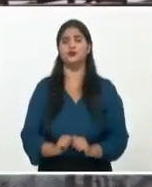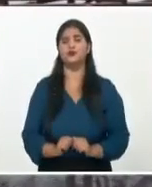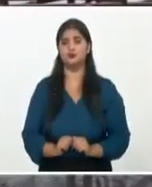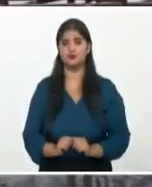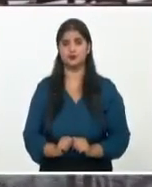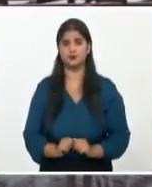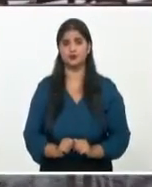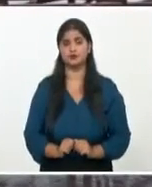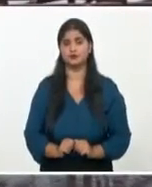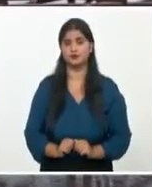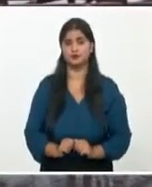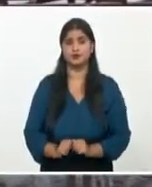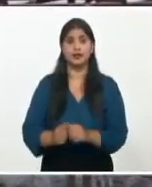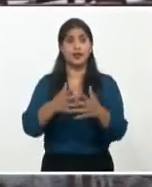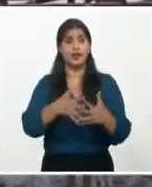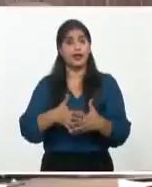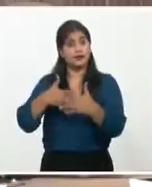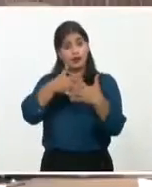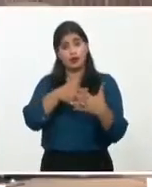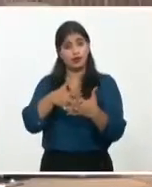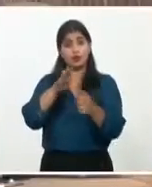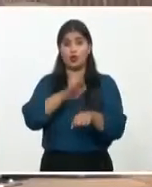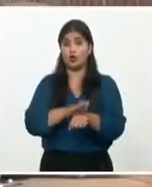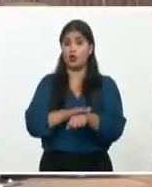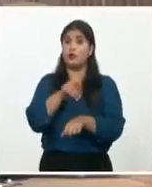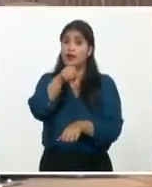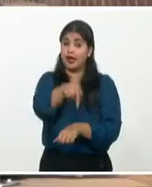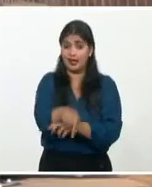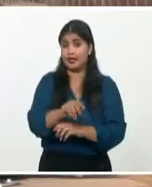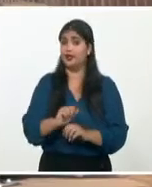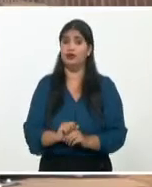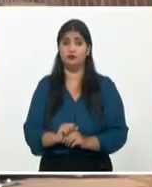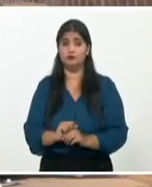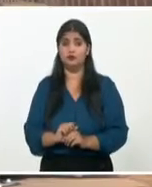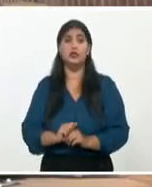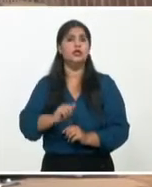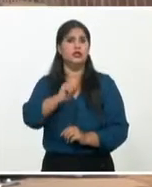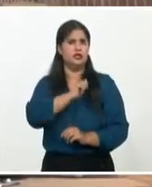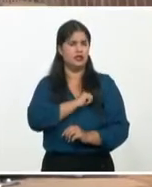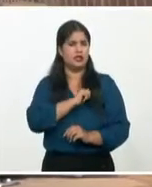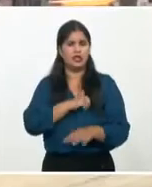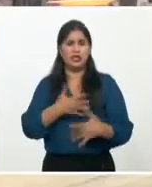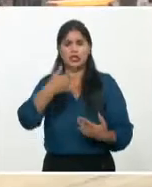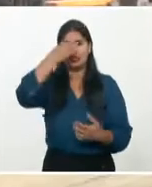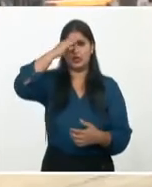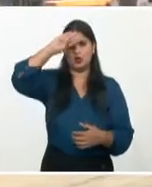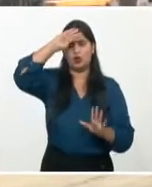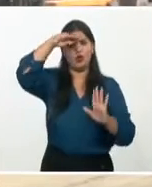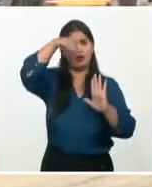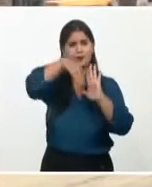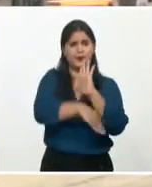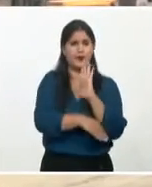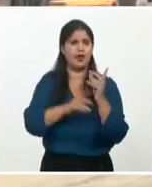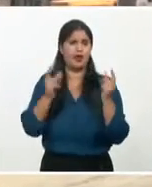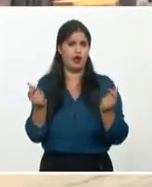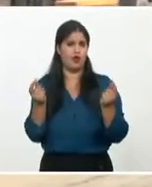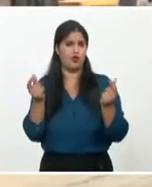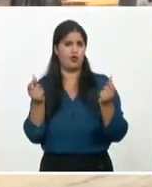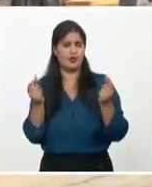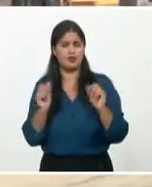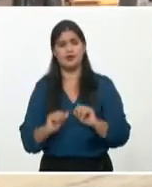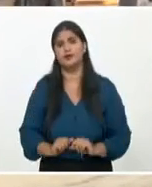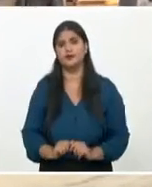La política extraterritorial de Estados Unidos, con su boicot ensañado a nuestra economía durante la administración Trump, hace difícil que los procesos productivos